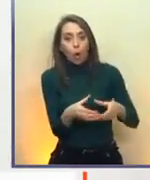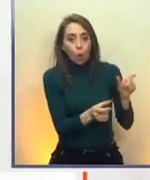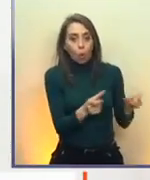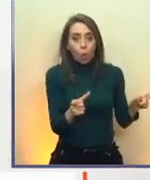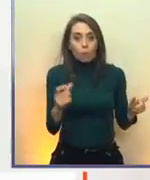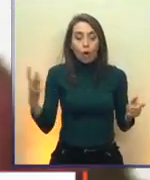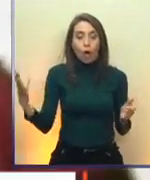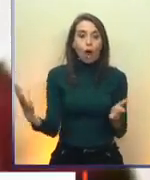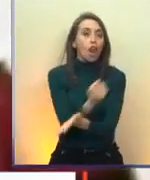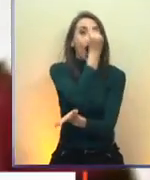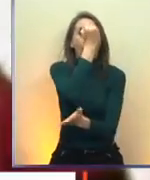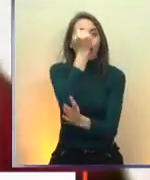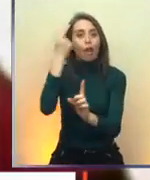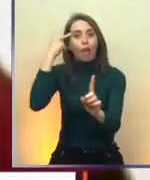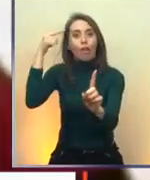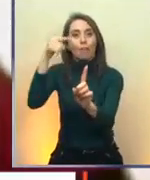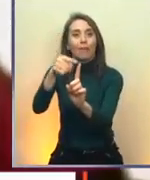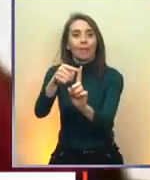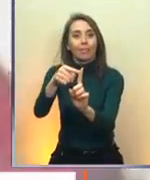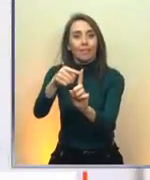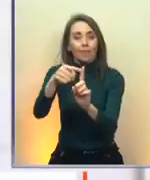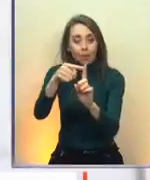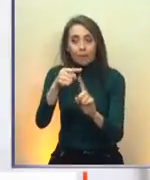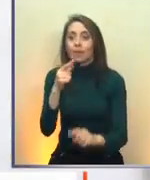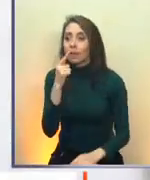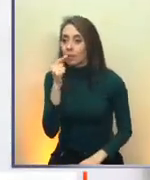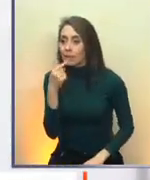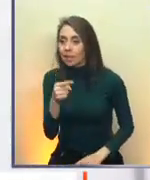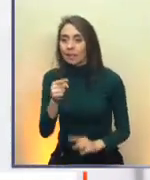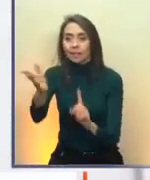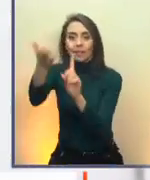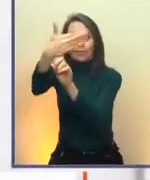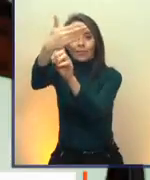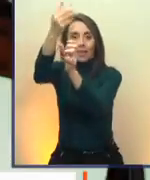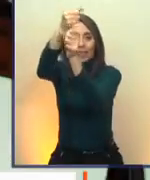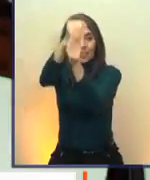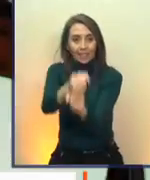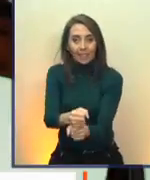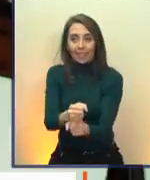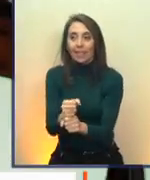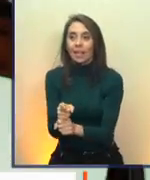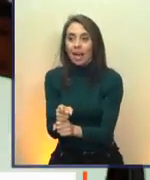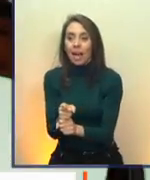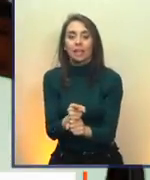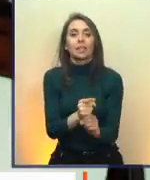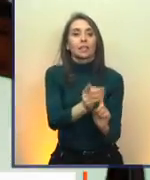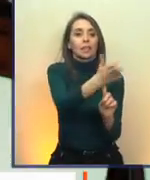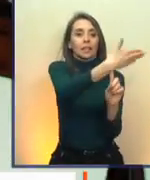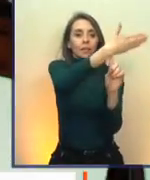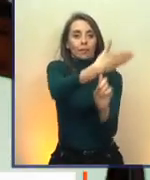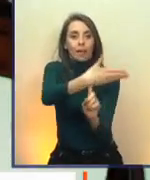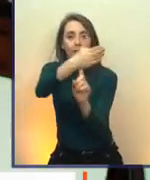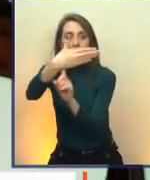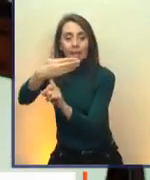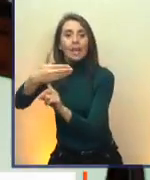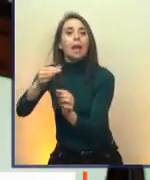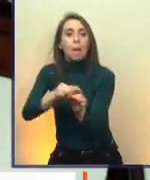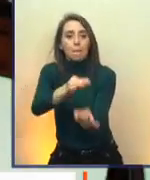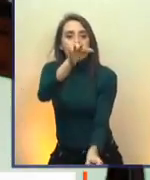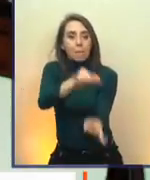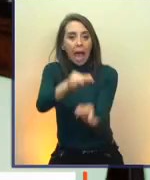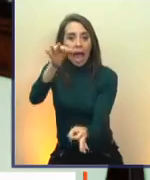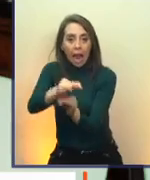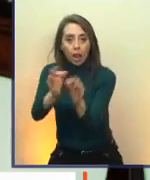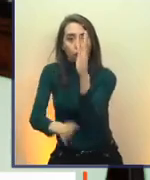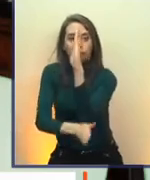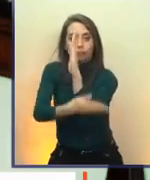más ambicioso objetivo. Bueno, ahí empezamos a desplegar, a colocar unos coligües, a izar las